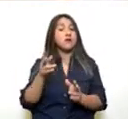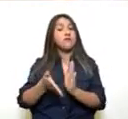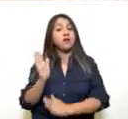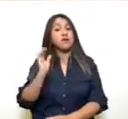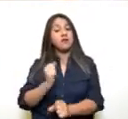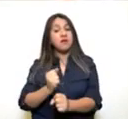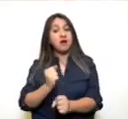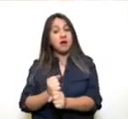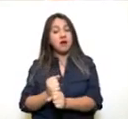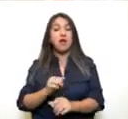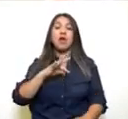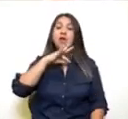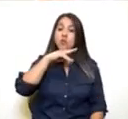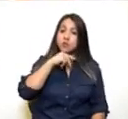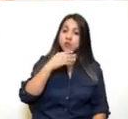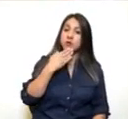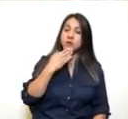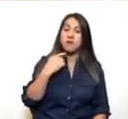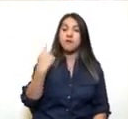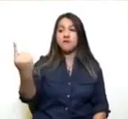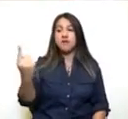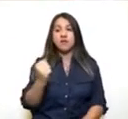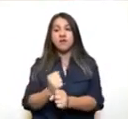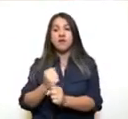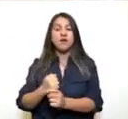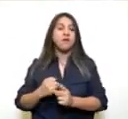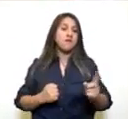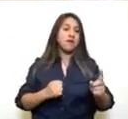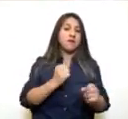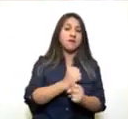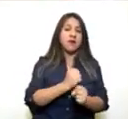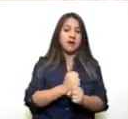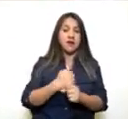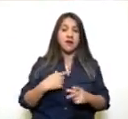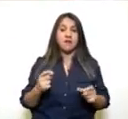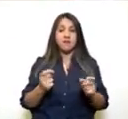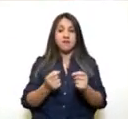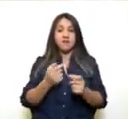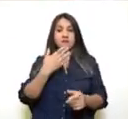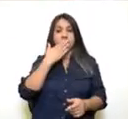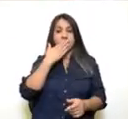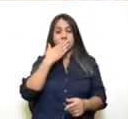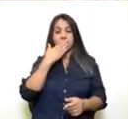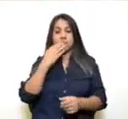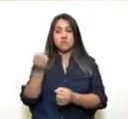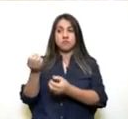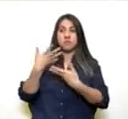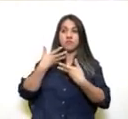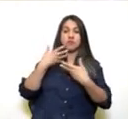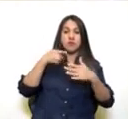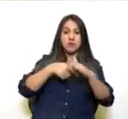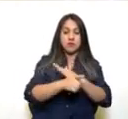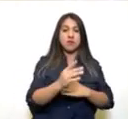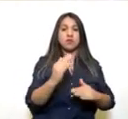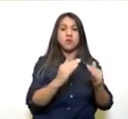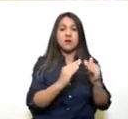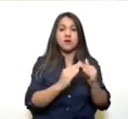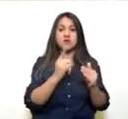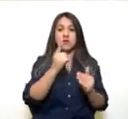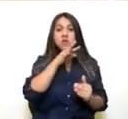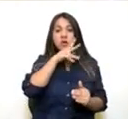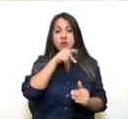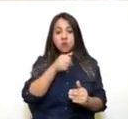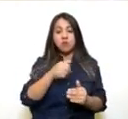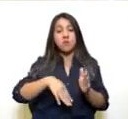el adulto también pero traslada en el virus al domicilio y cuando hay un adulto mayor